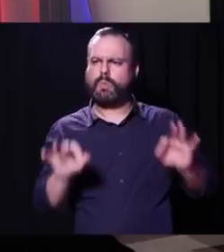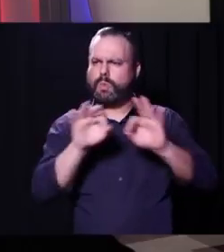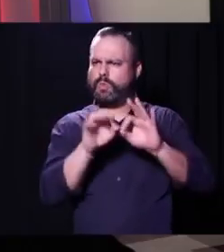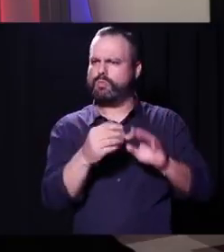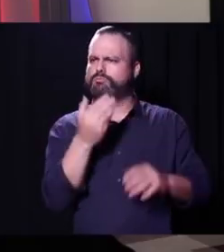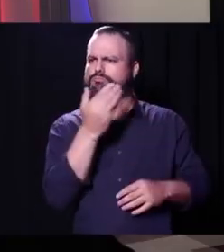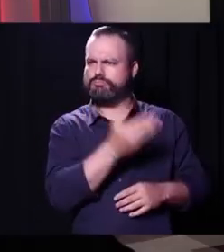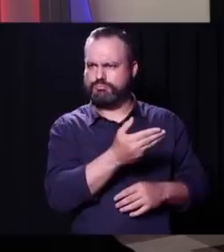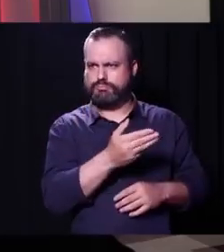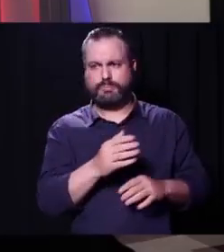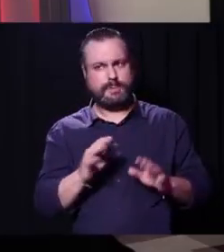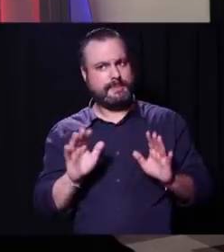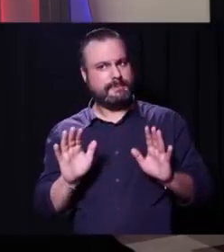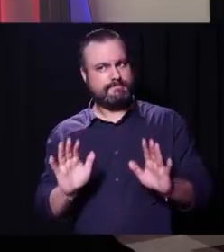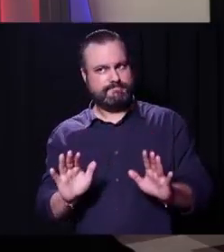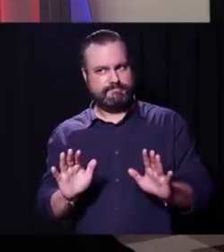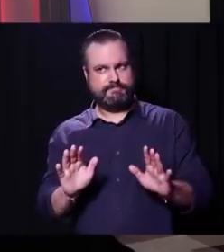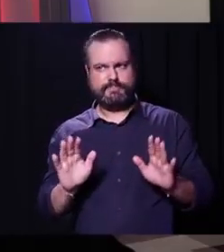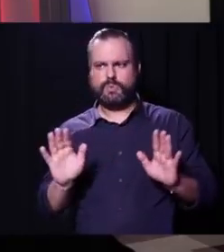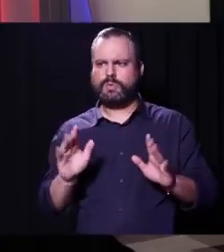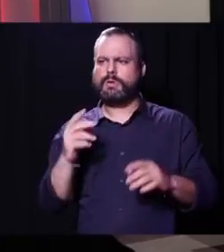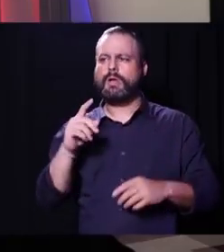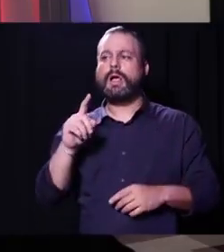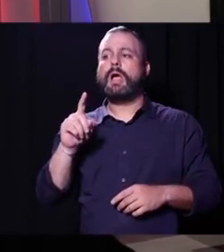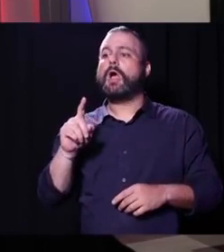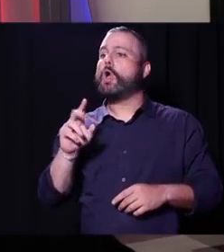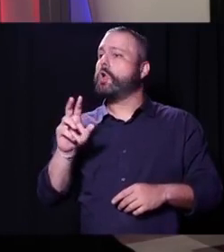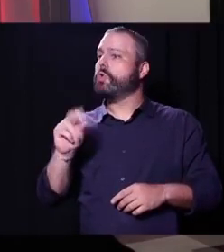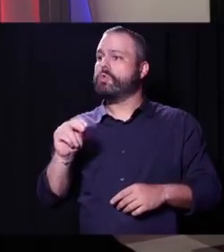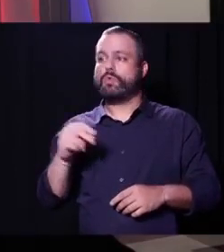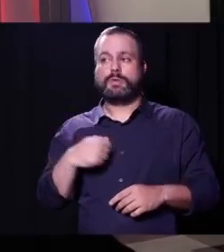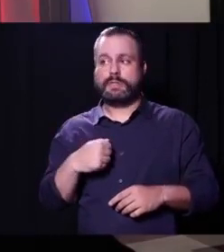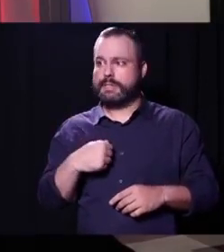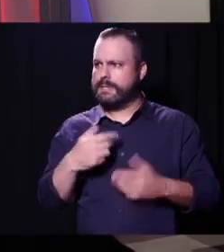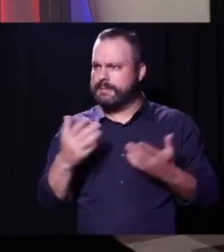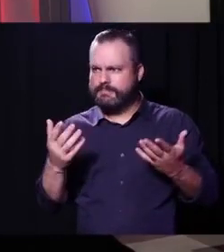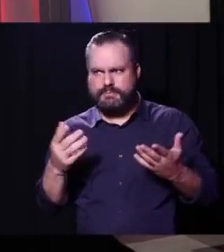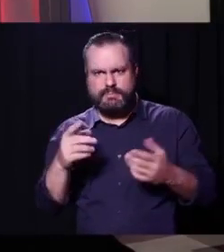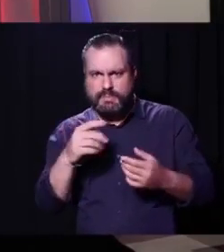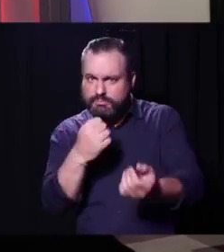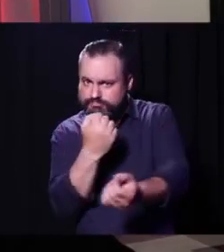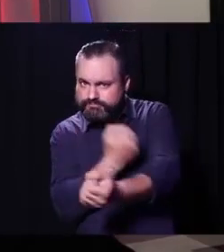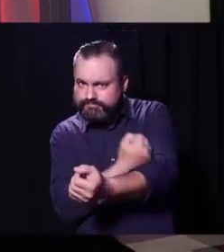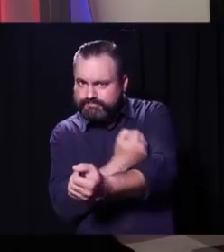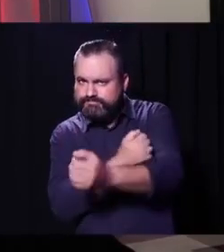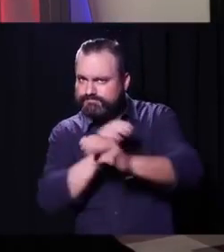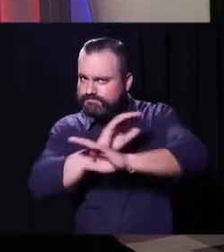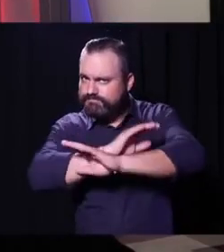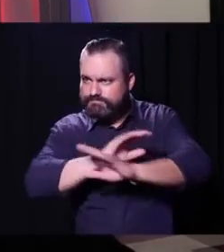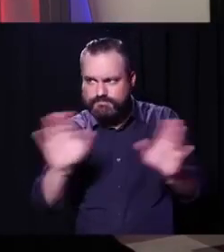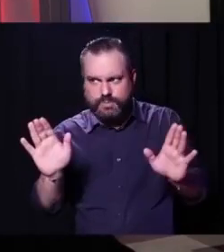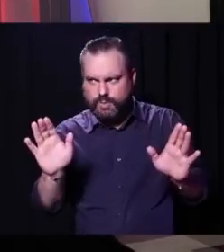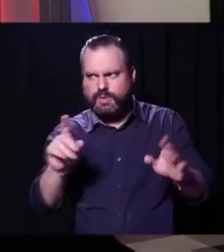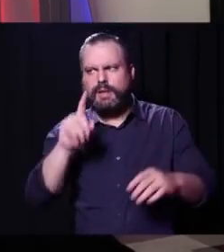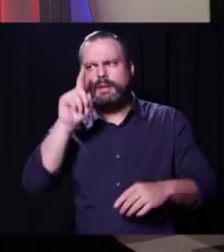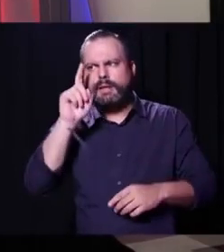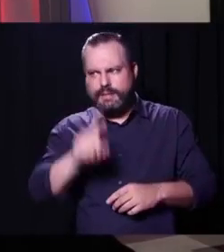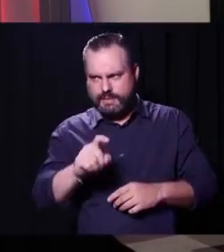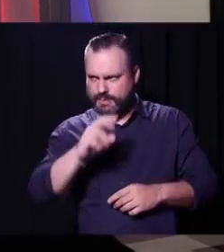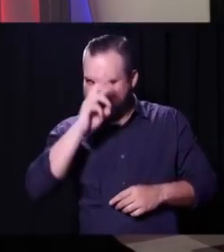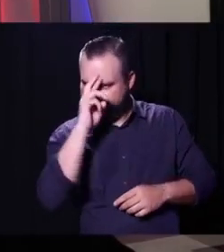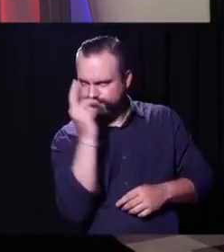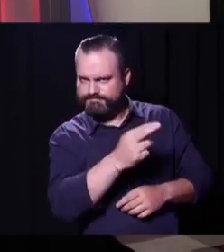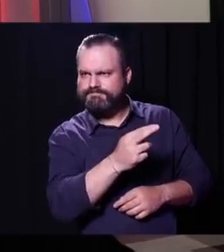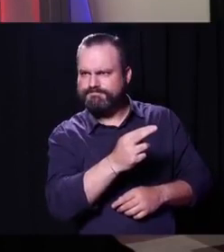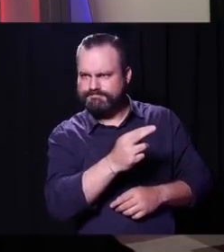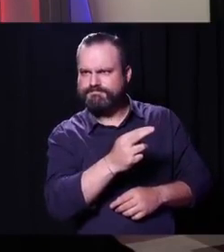eso. Legalizar droga no lo veo así. Porque algunos dicen que es una forma de quizás... Bueno, tienes que respetar la opinión de esa persona, pero en el caso